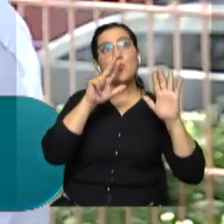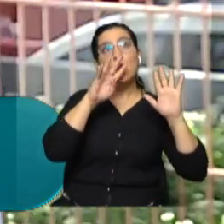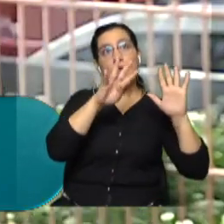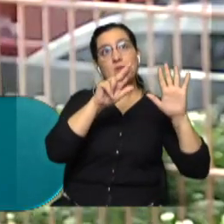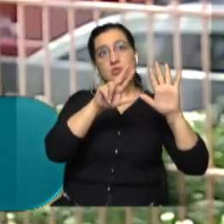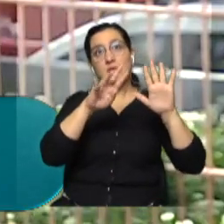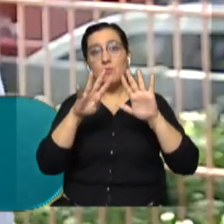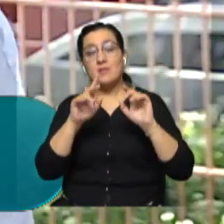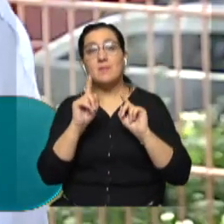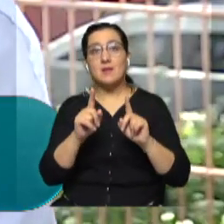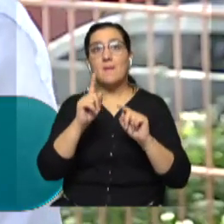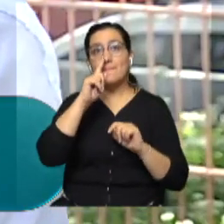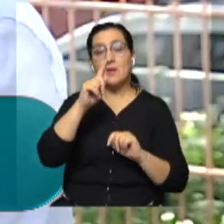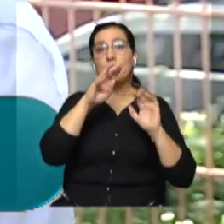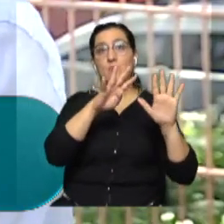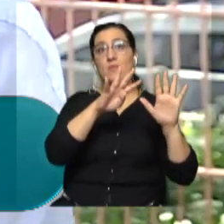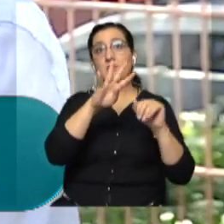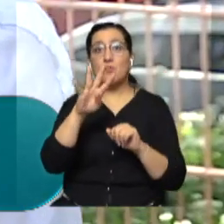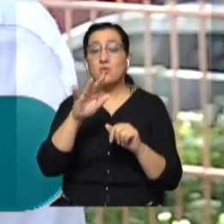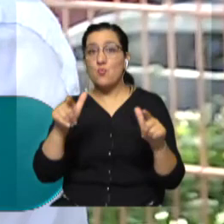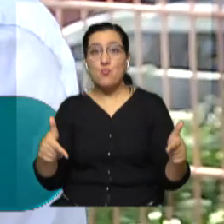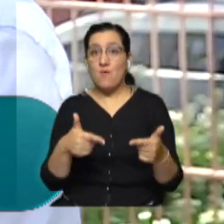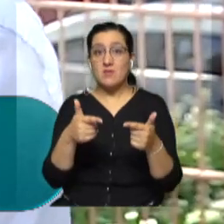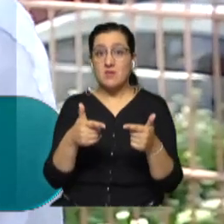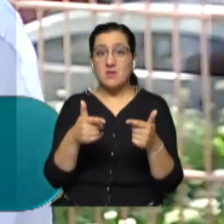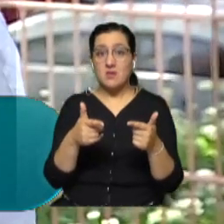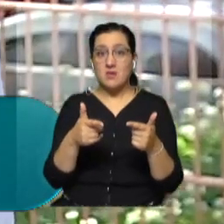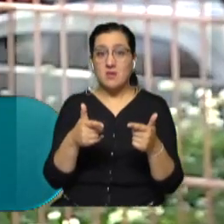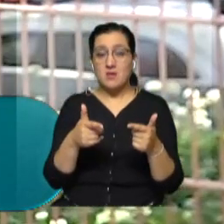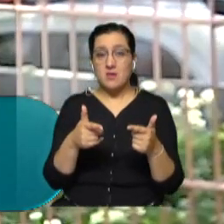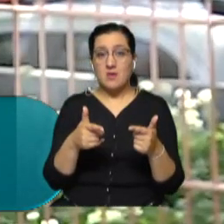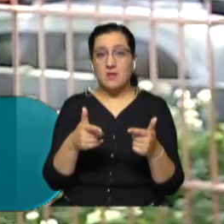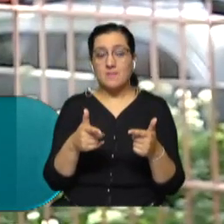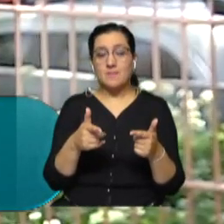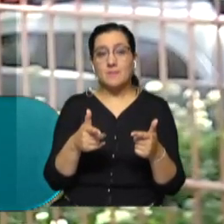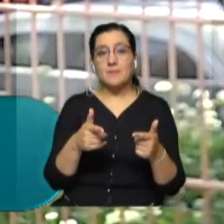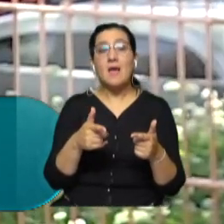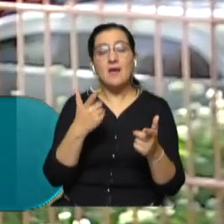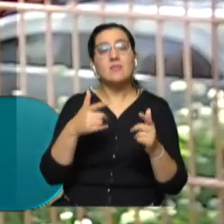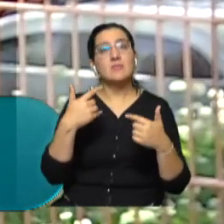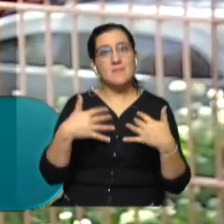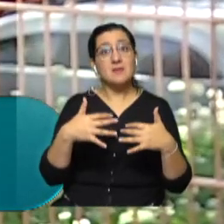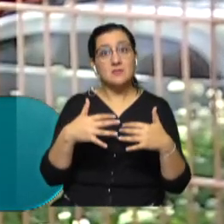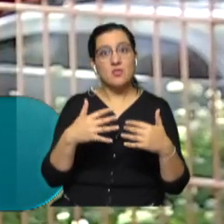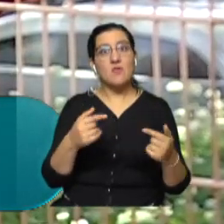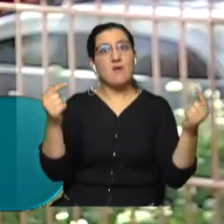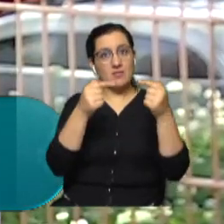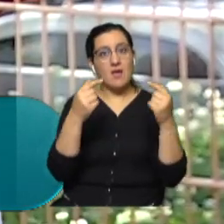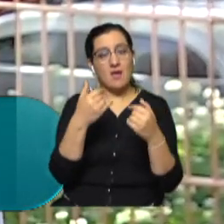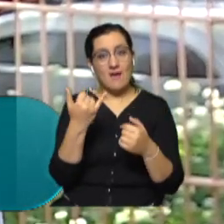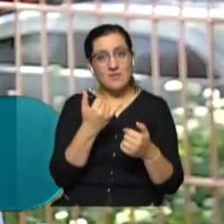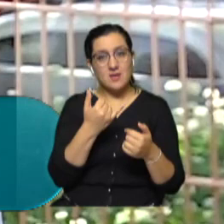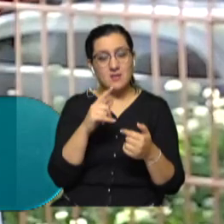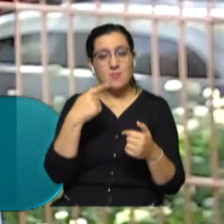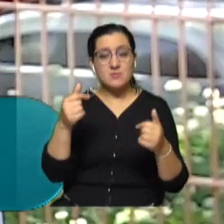tuvimos un auge de los debates, donde tuvieron un papel central en las campañas electorales. Luego esto declinó